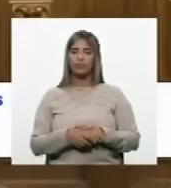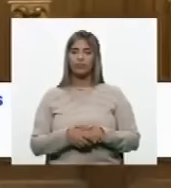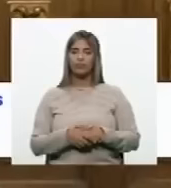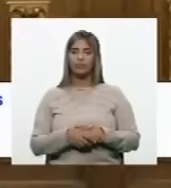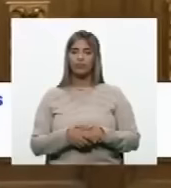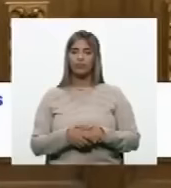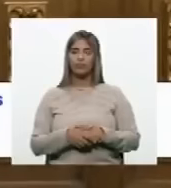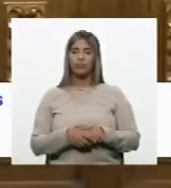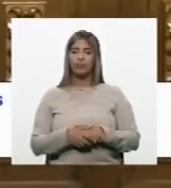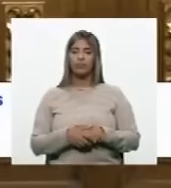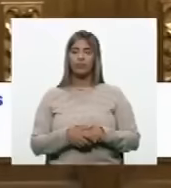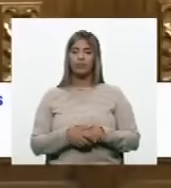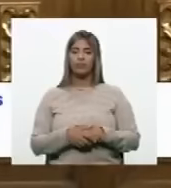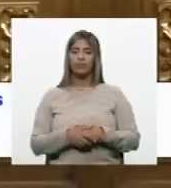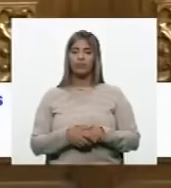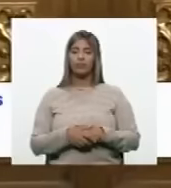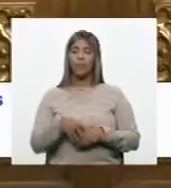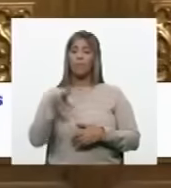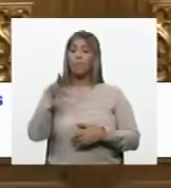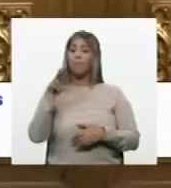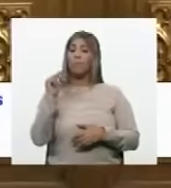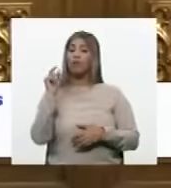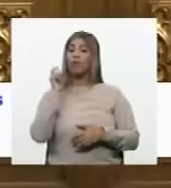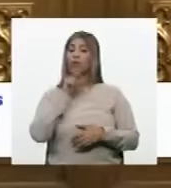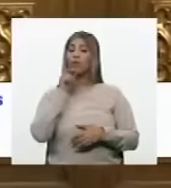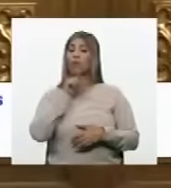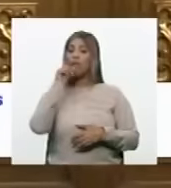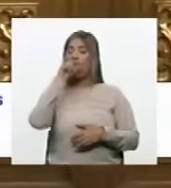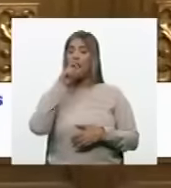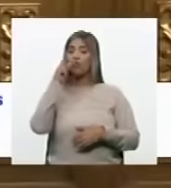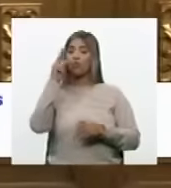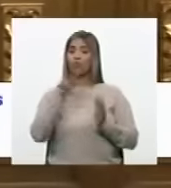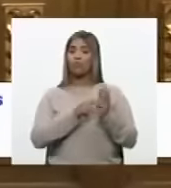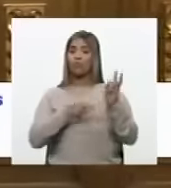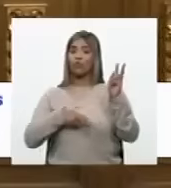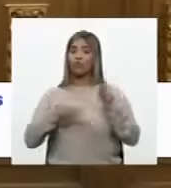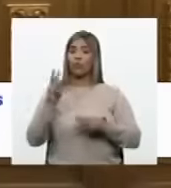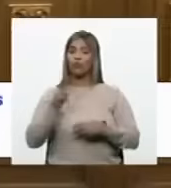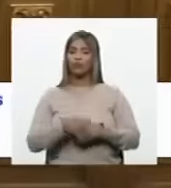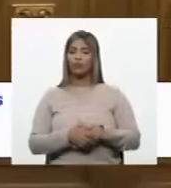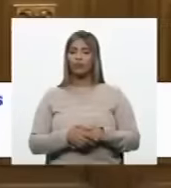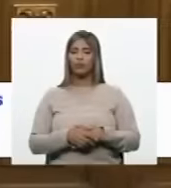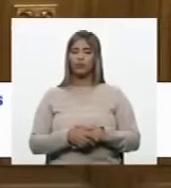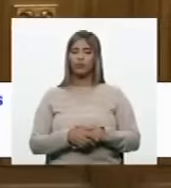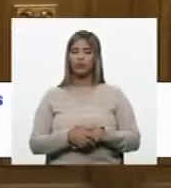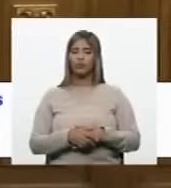El 20 de octubre del 2012,